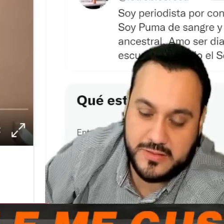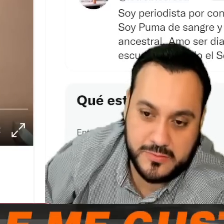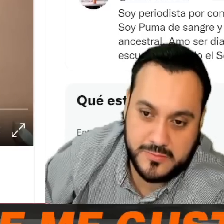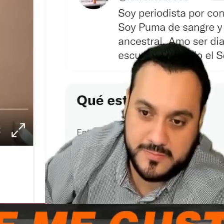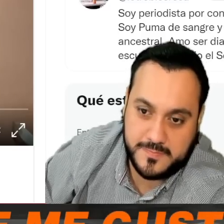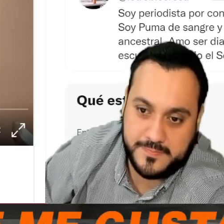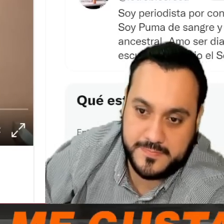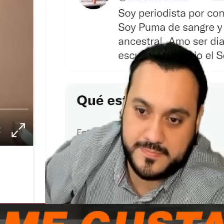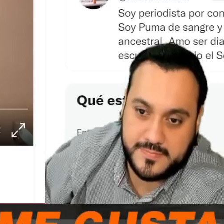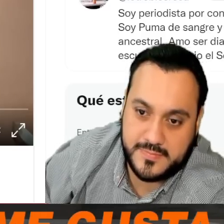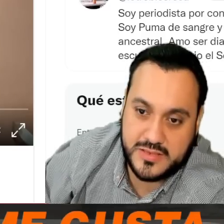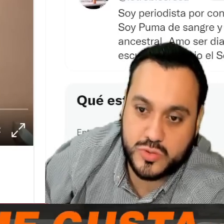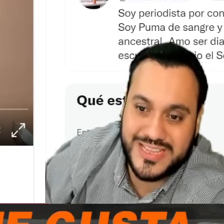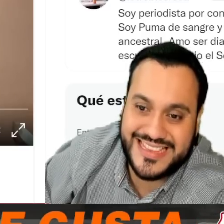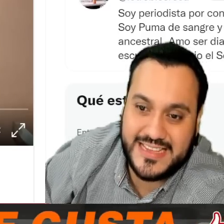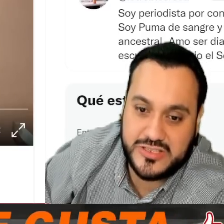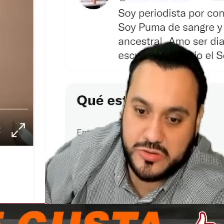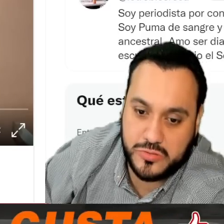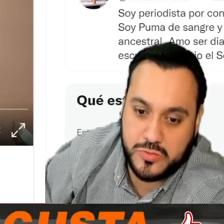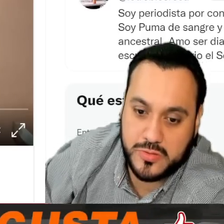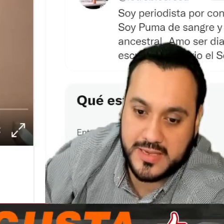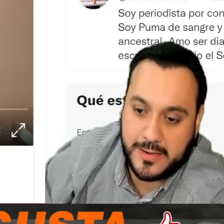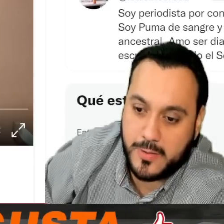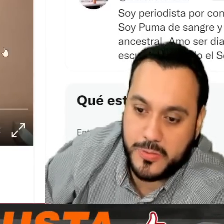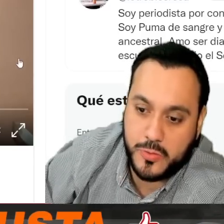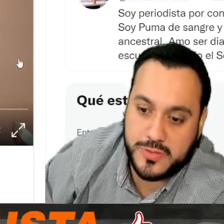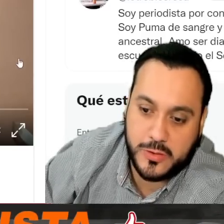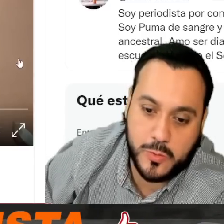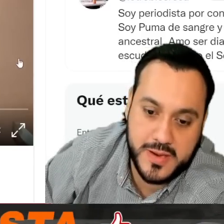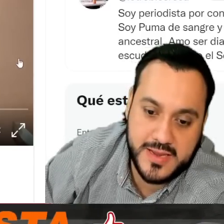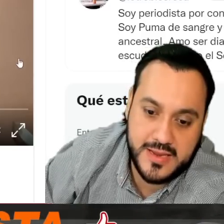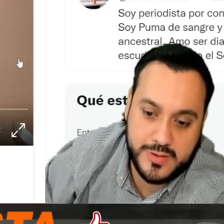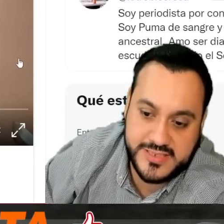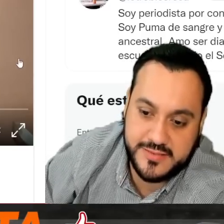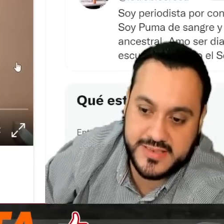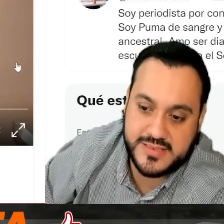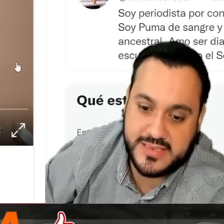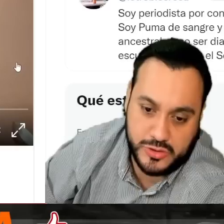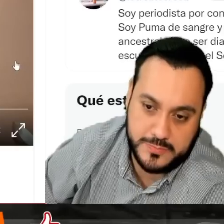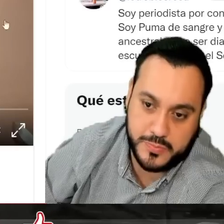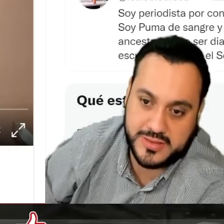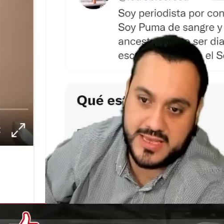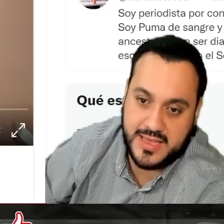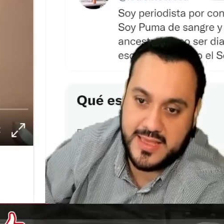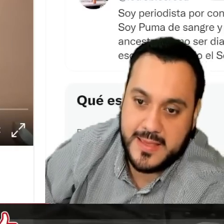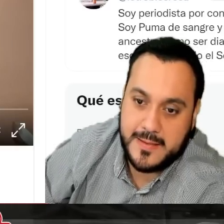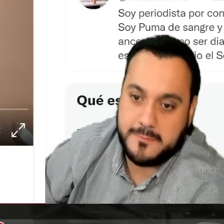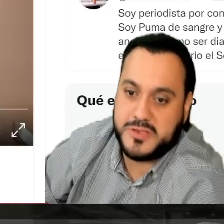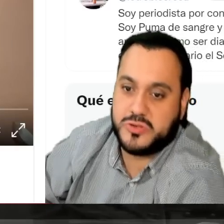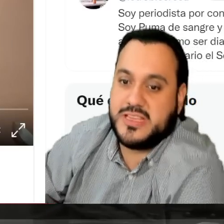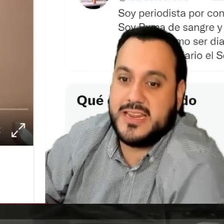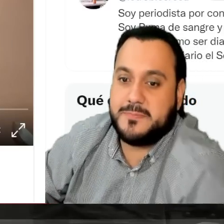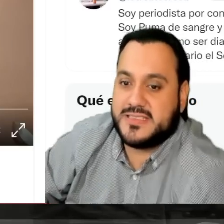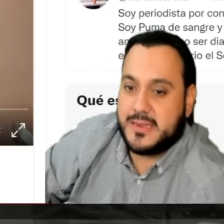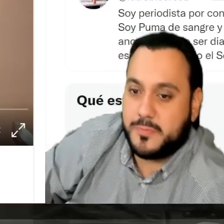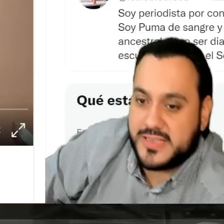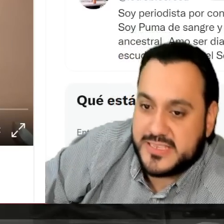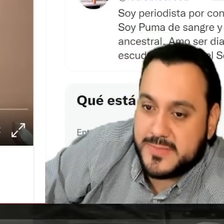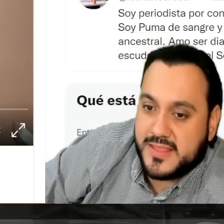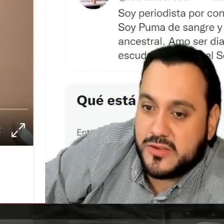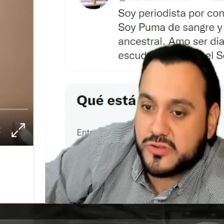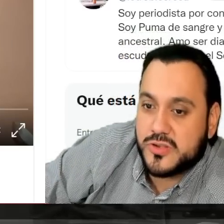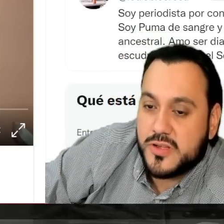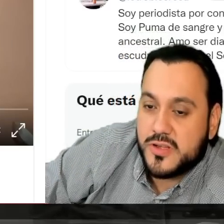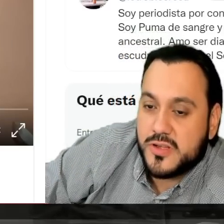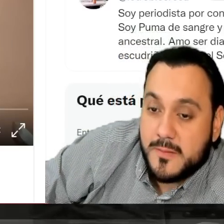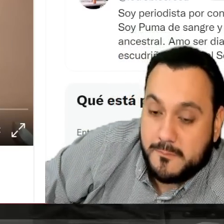partido es una traición no que cuando te conviene lo exhibe es y no te importa pisotear y pasar por encima